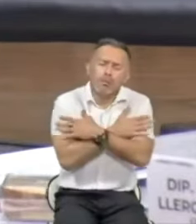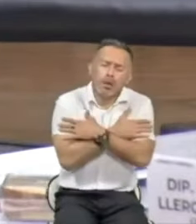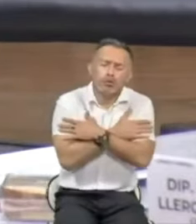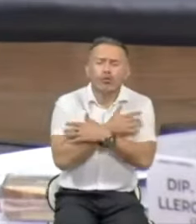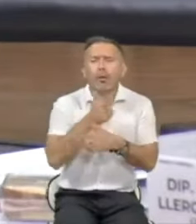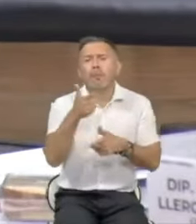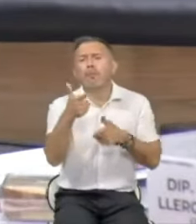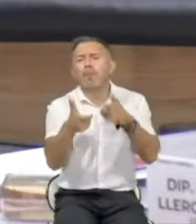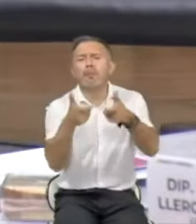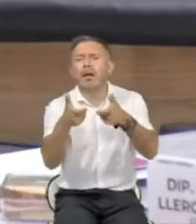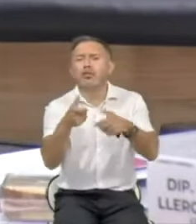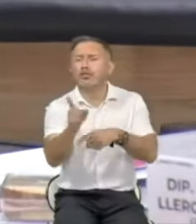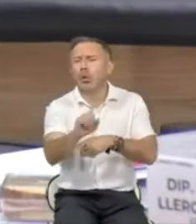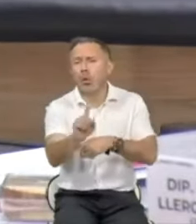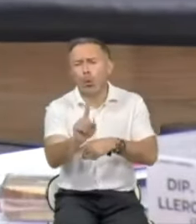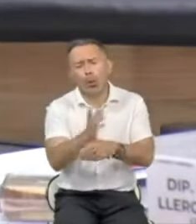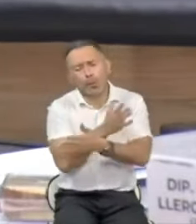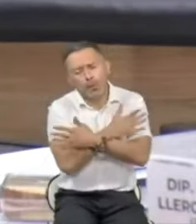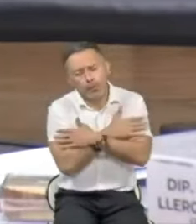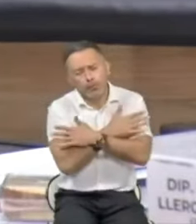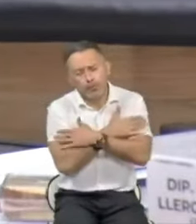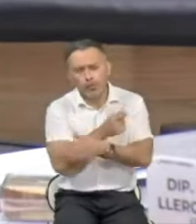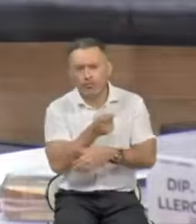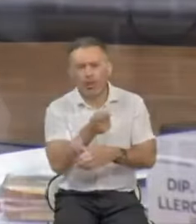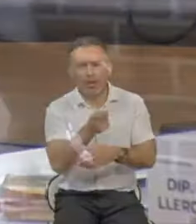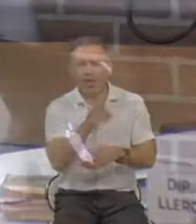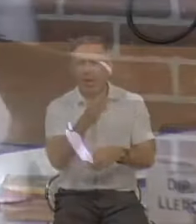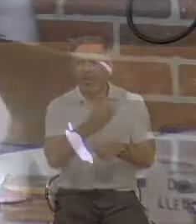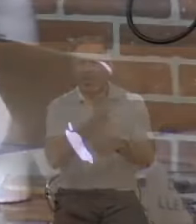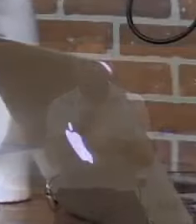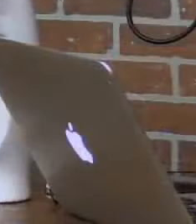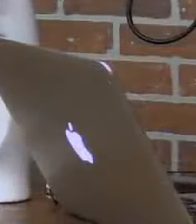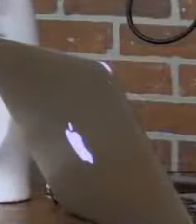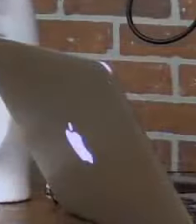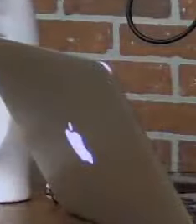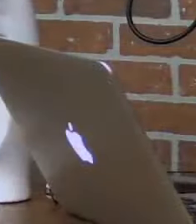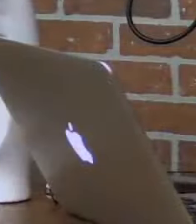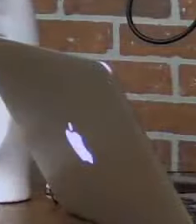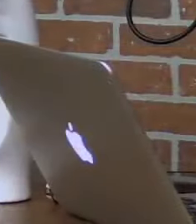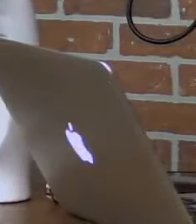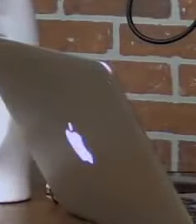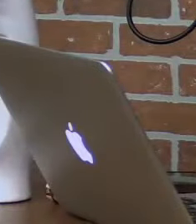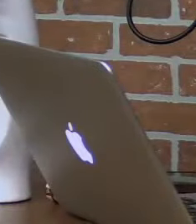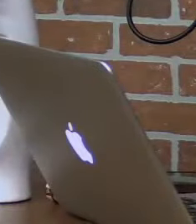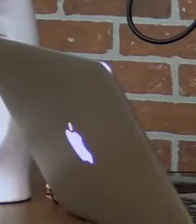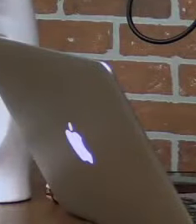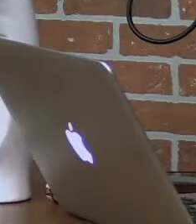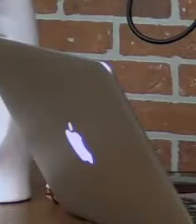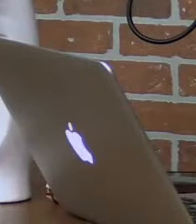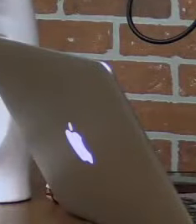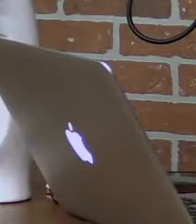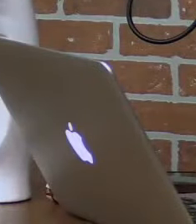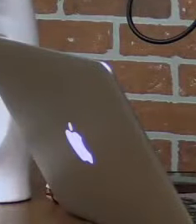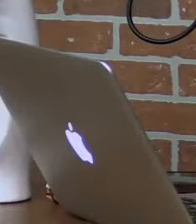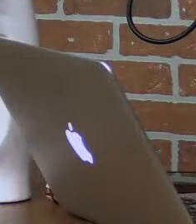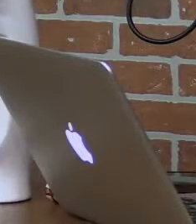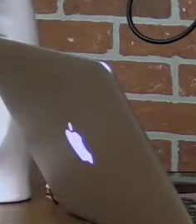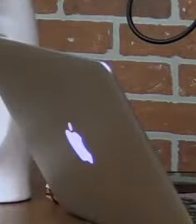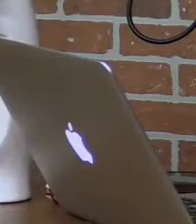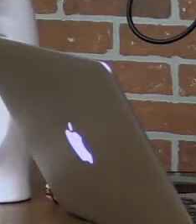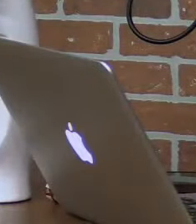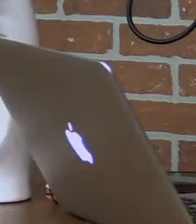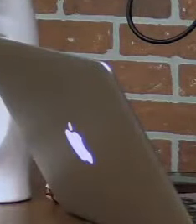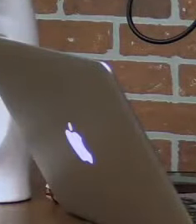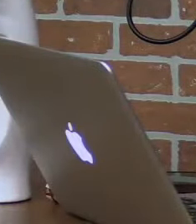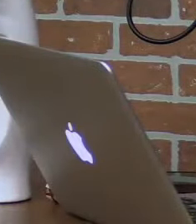balazos la impunidad permanente en este país finalmente vamos a hablar de la respuesta